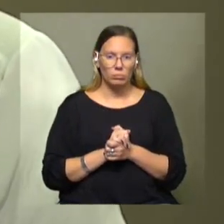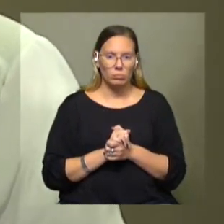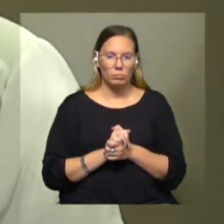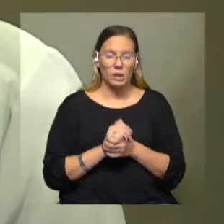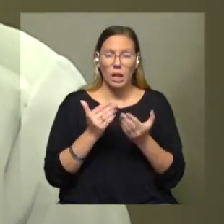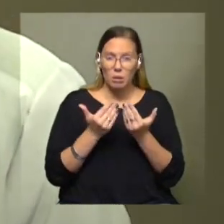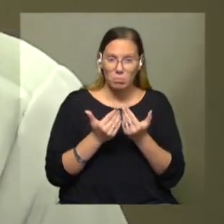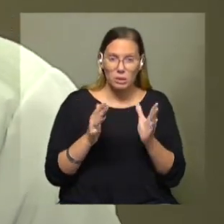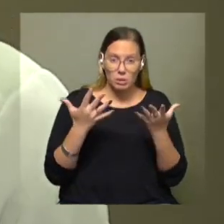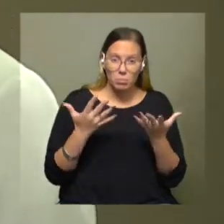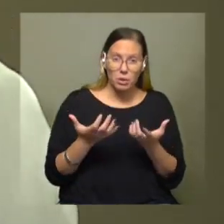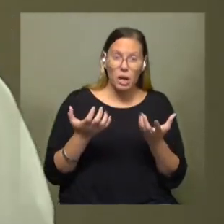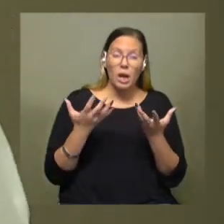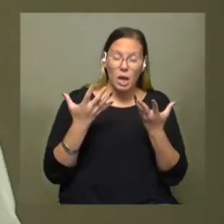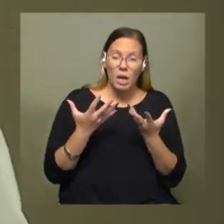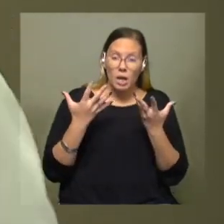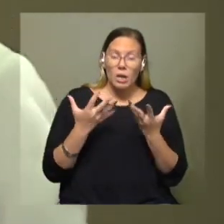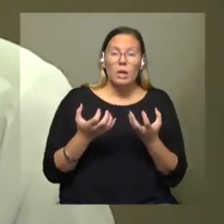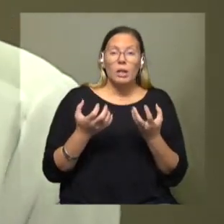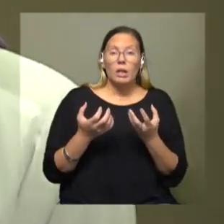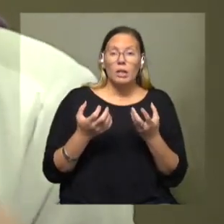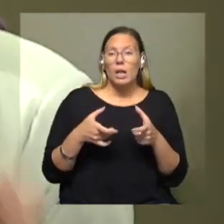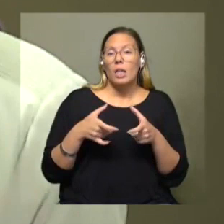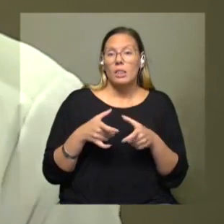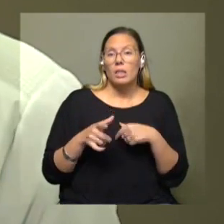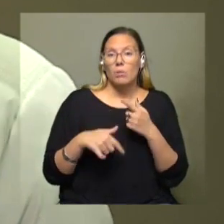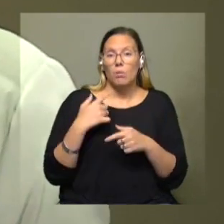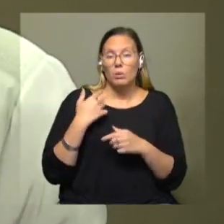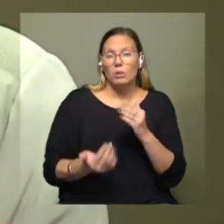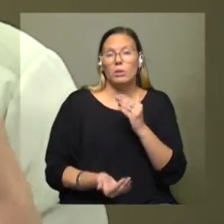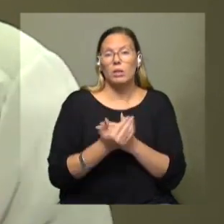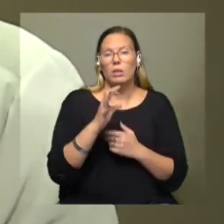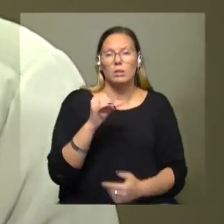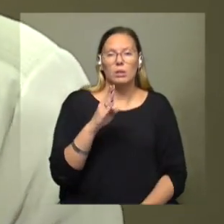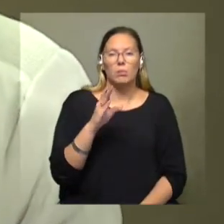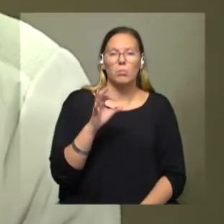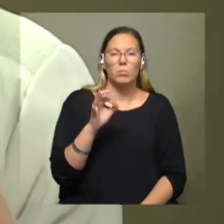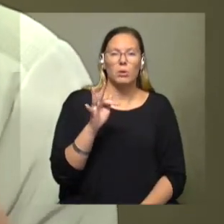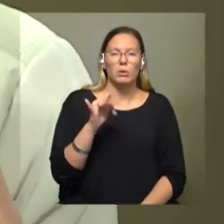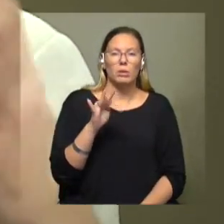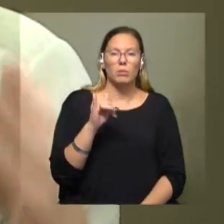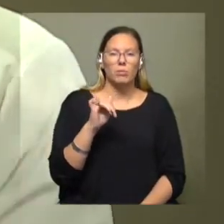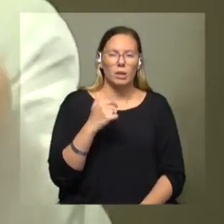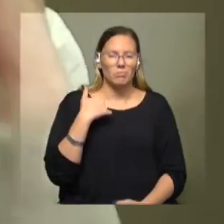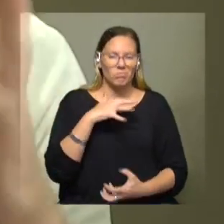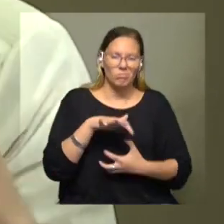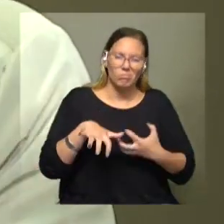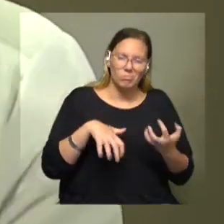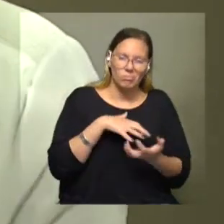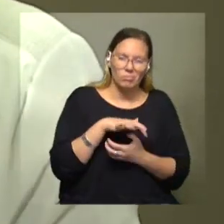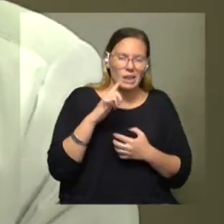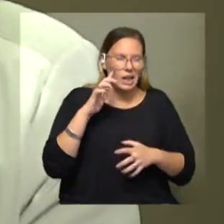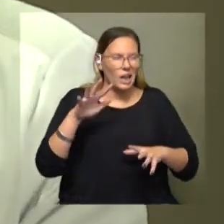Al principio quería hacer un álbum y cuando me planteé subirla a Spotify me generó mucho conflicto, como que quedar en el